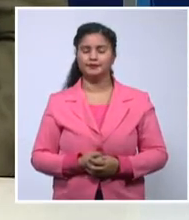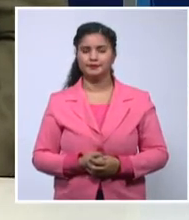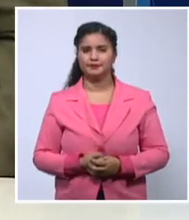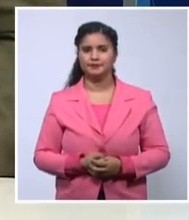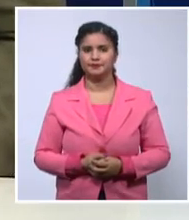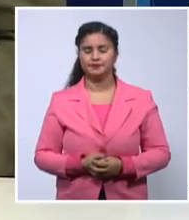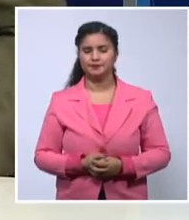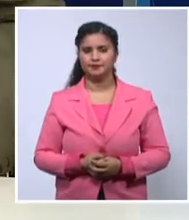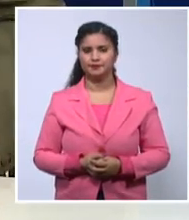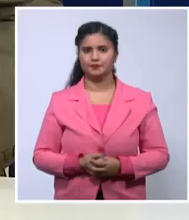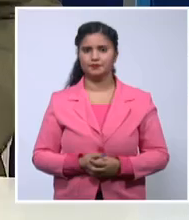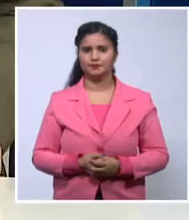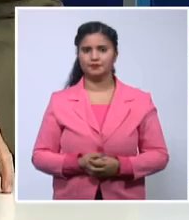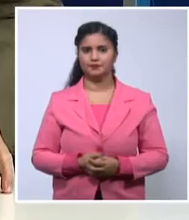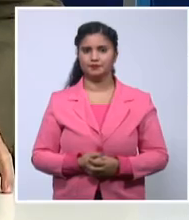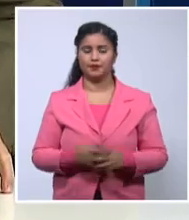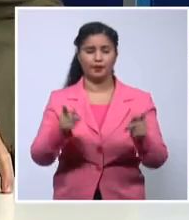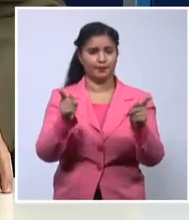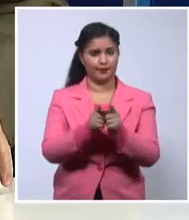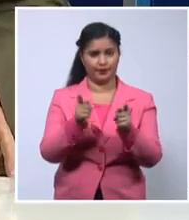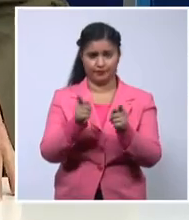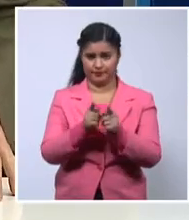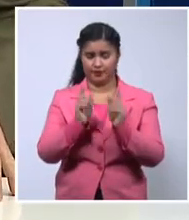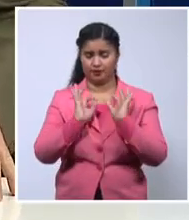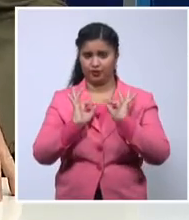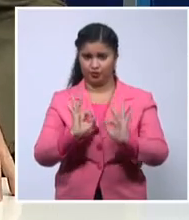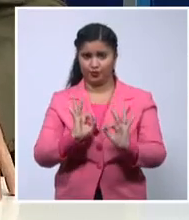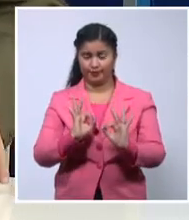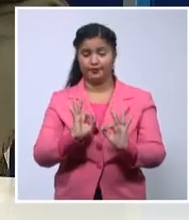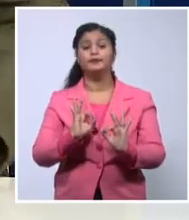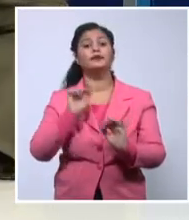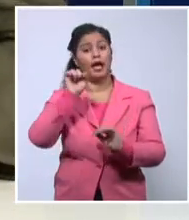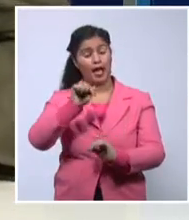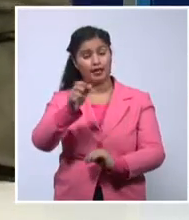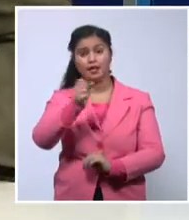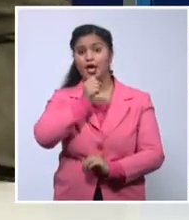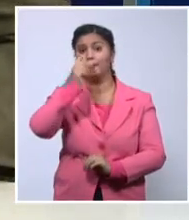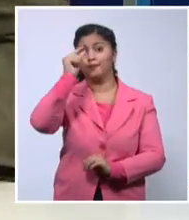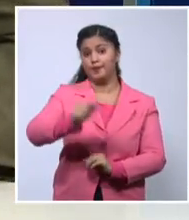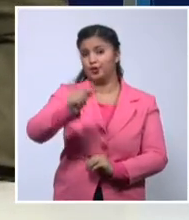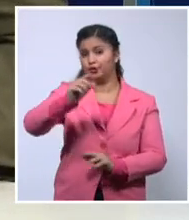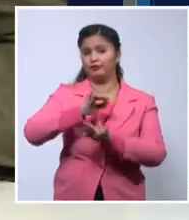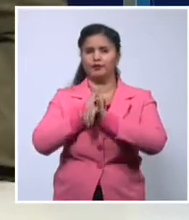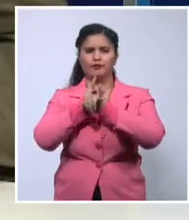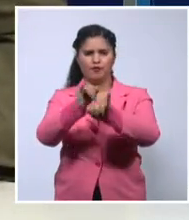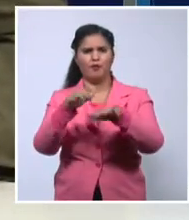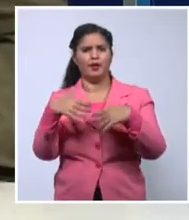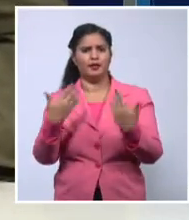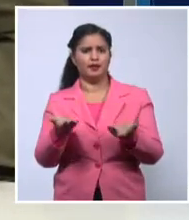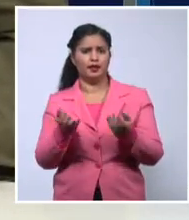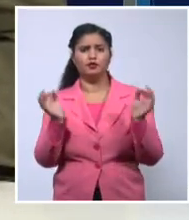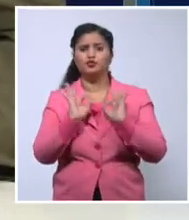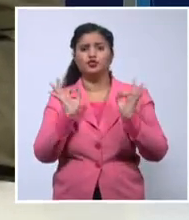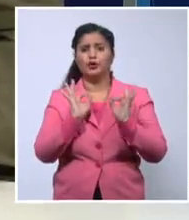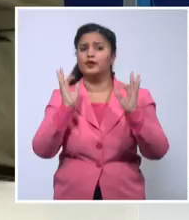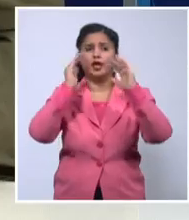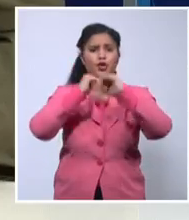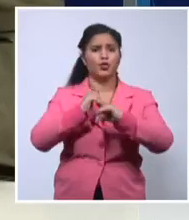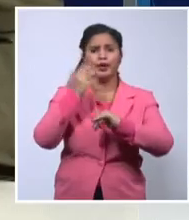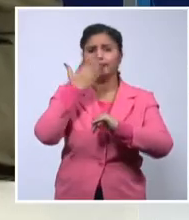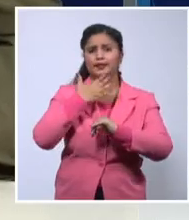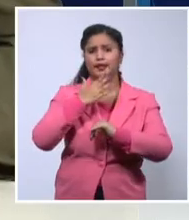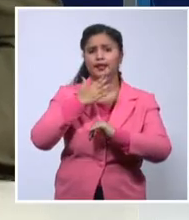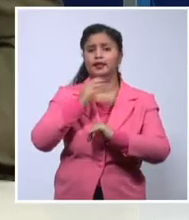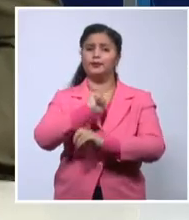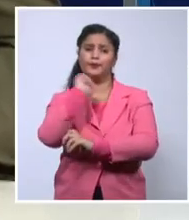por el gobierno de ese país. En resumen, los críticos de estos comicios no tienen argumentos en los cuales sostenerse, solo aluden